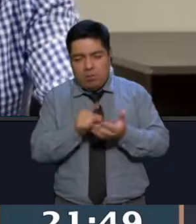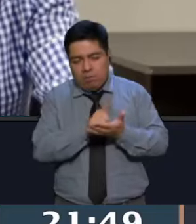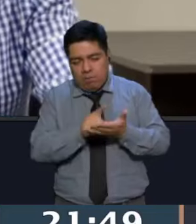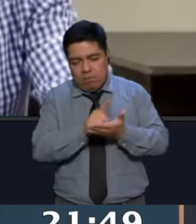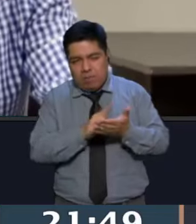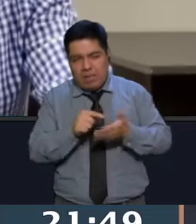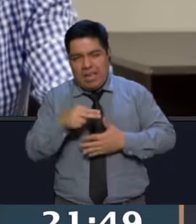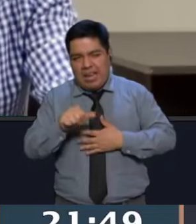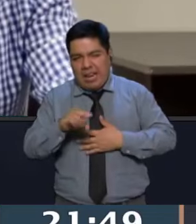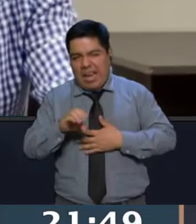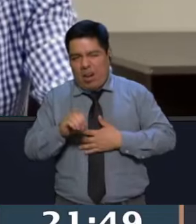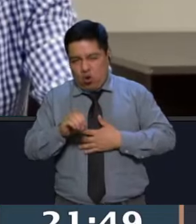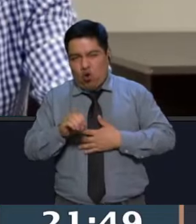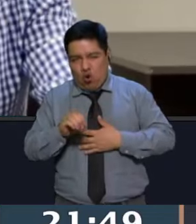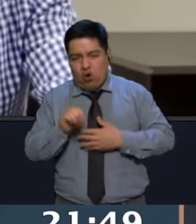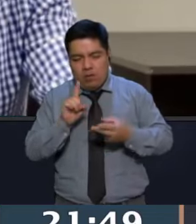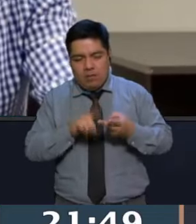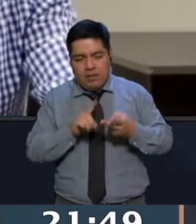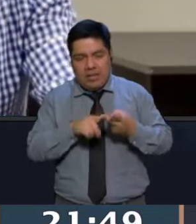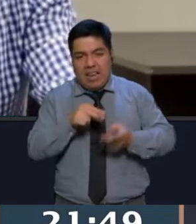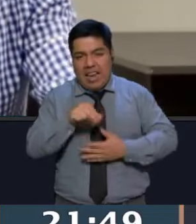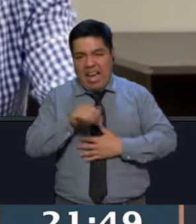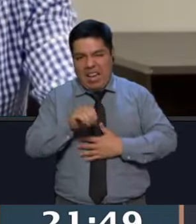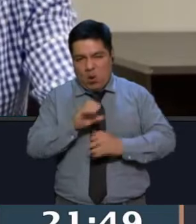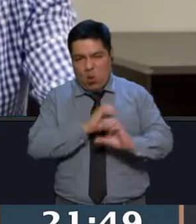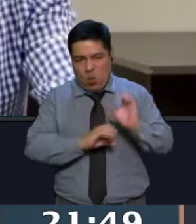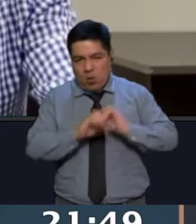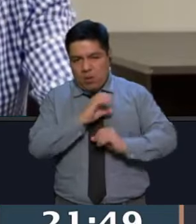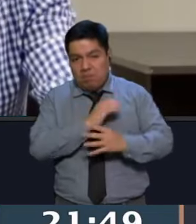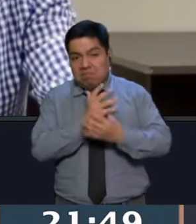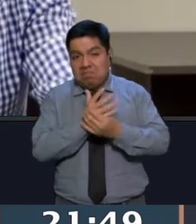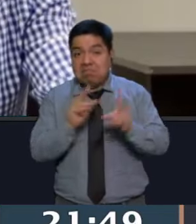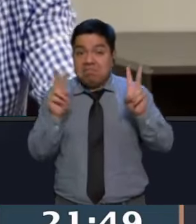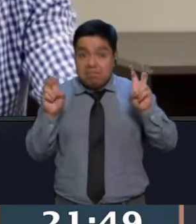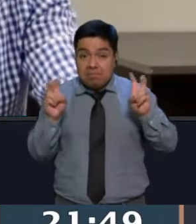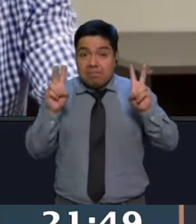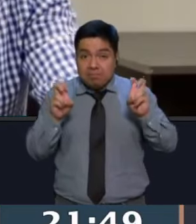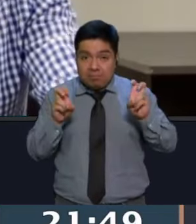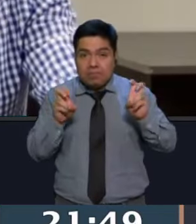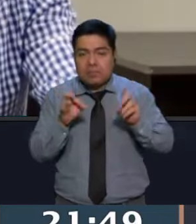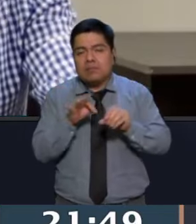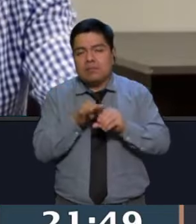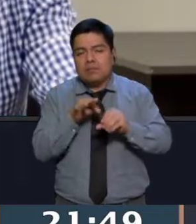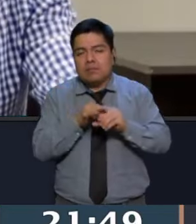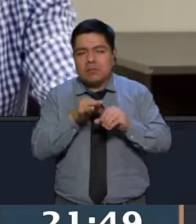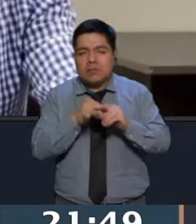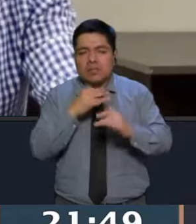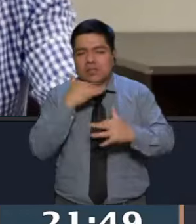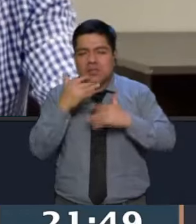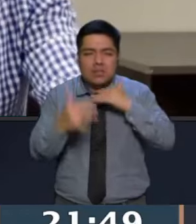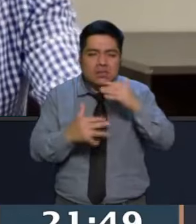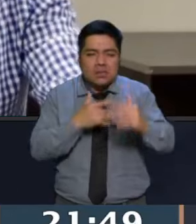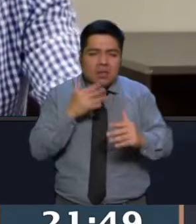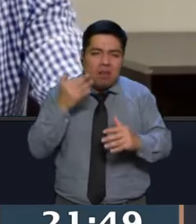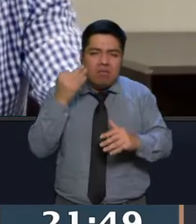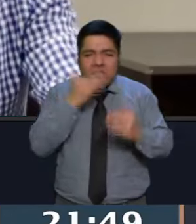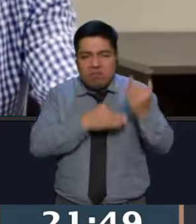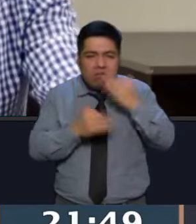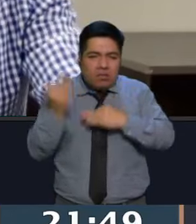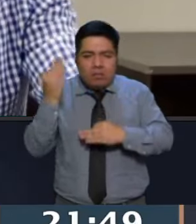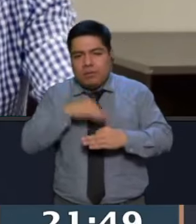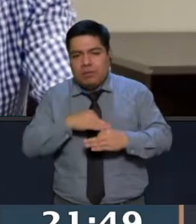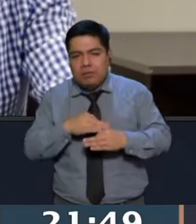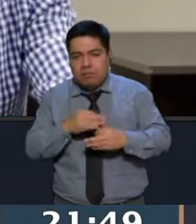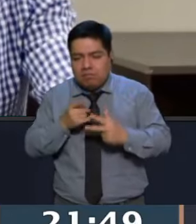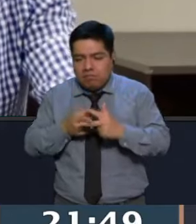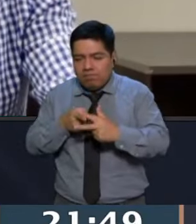de narcopresidente AMLO y de narcocandidata Claudia Sheinbaum, donde se hablaba de un supuesto fraude electoral en unas